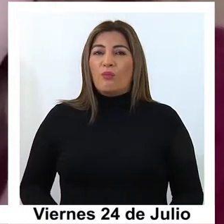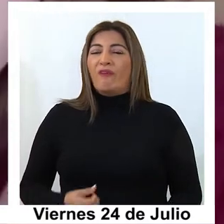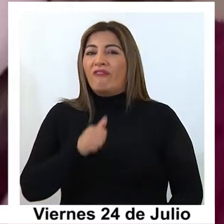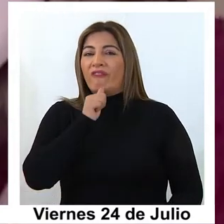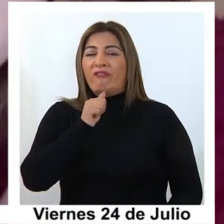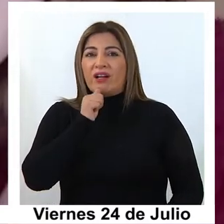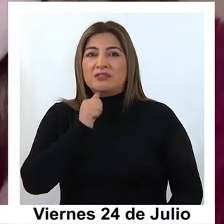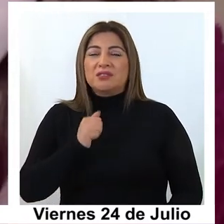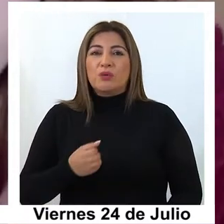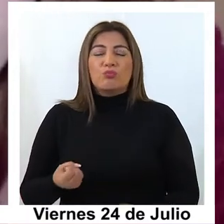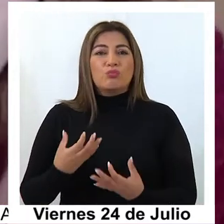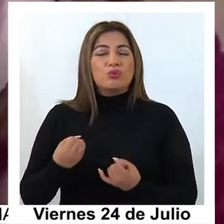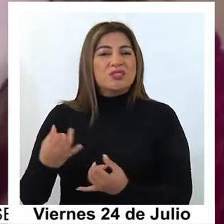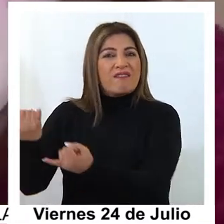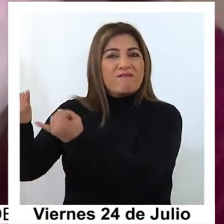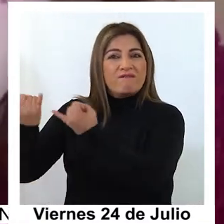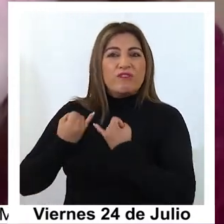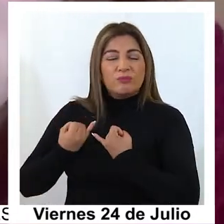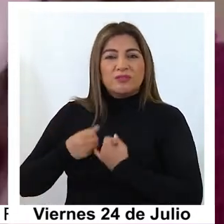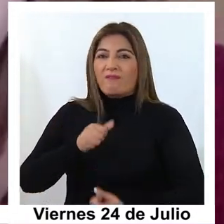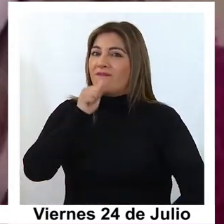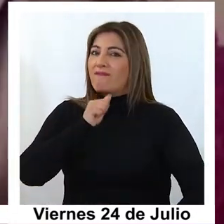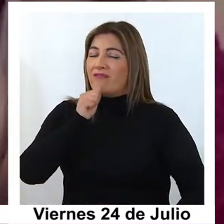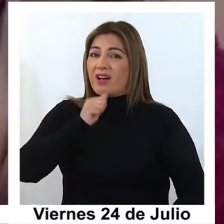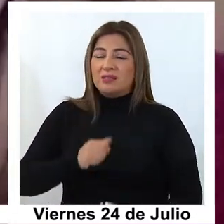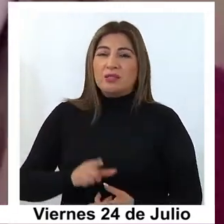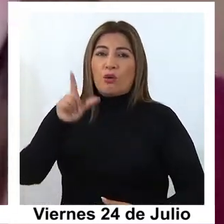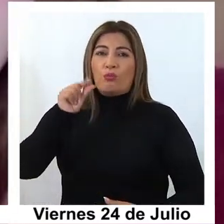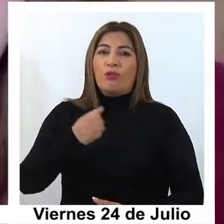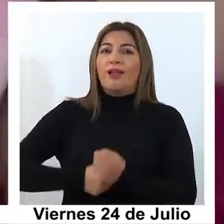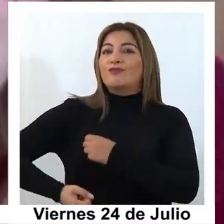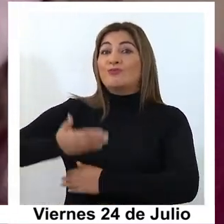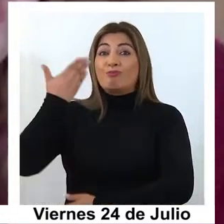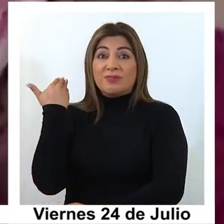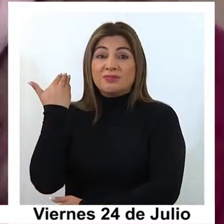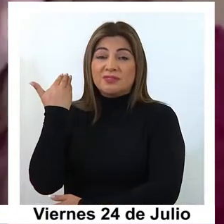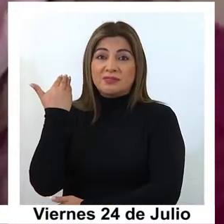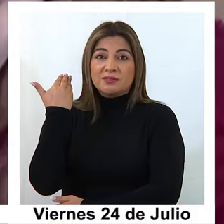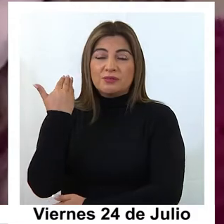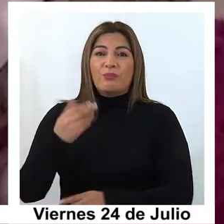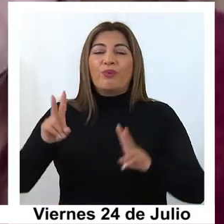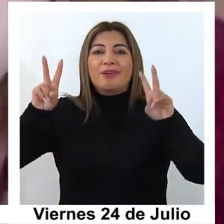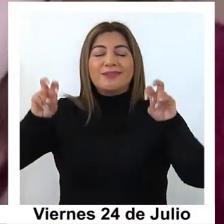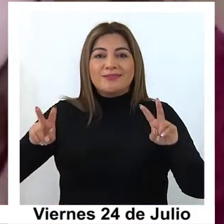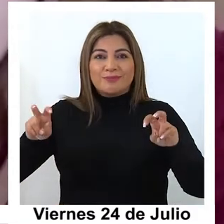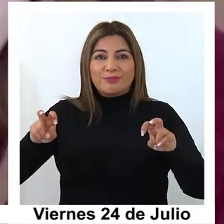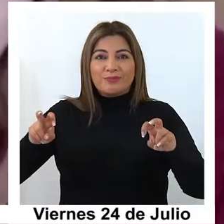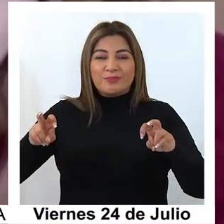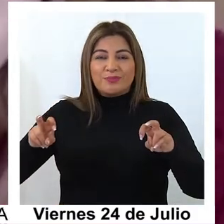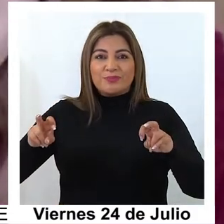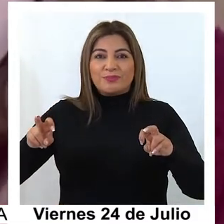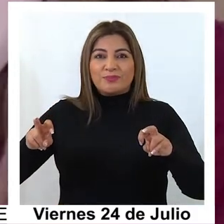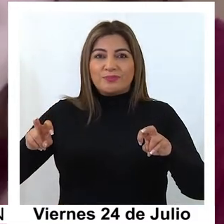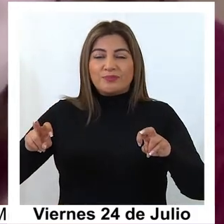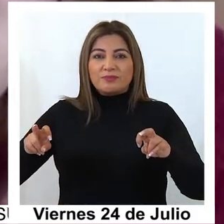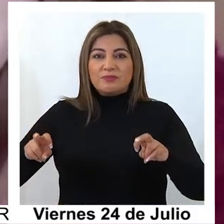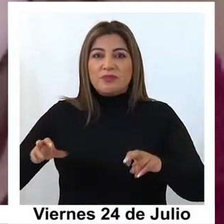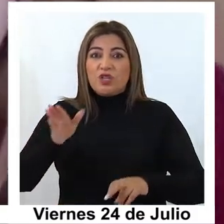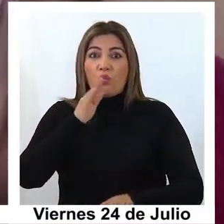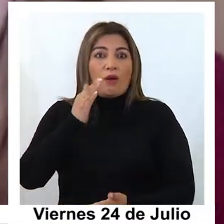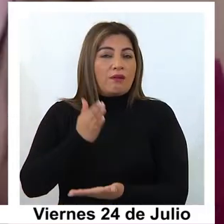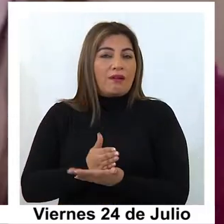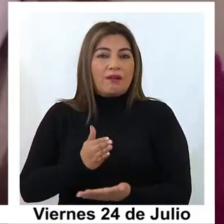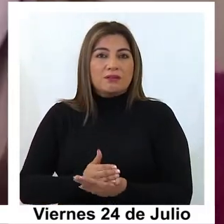de contenidos. Tenemos bastantes falencias de contenidos desde el año pasado por el tema de que también no tuvimos